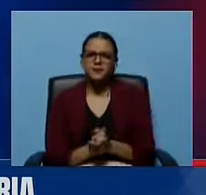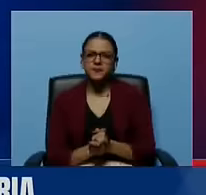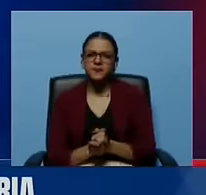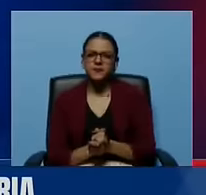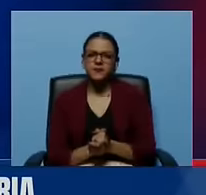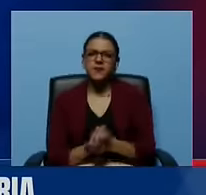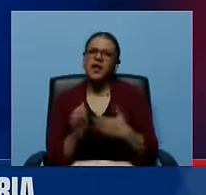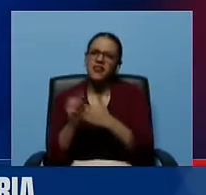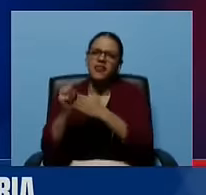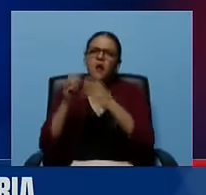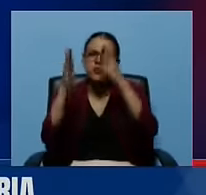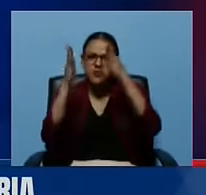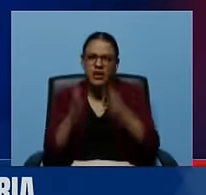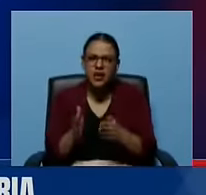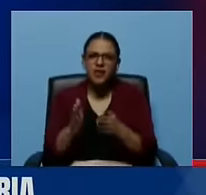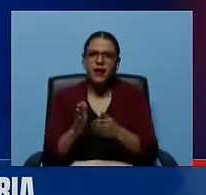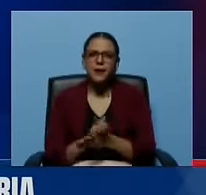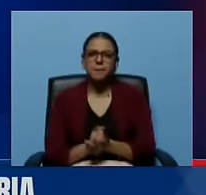de un líder?